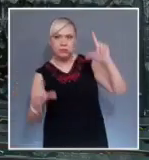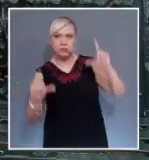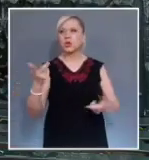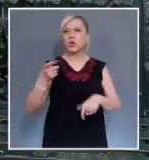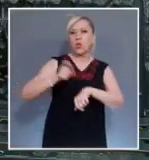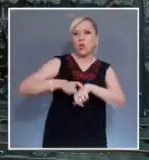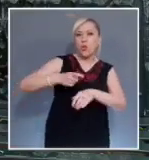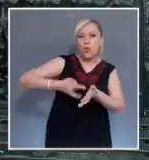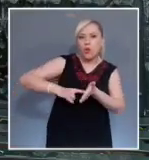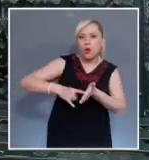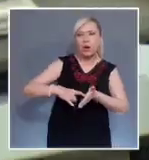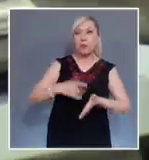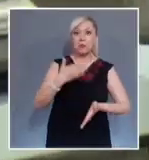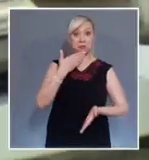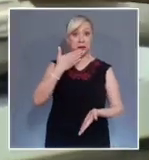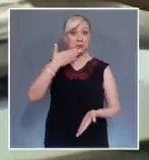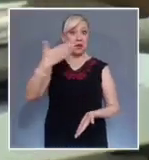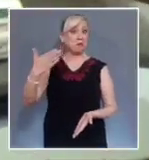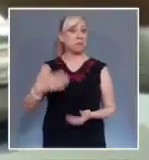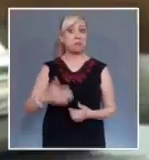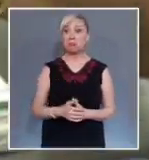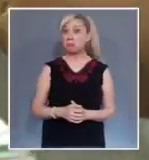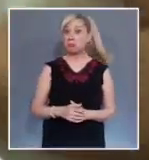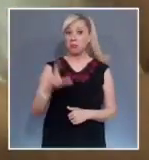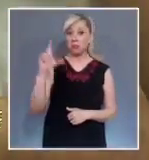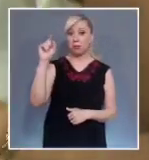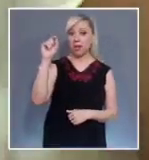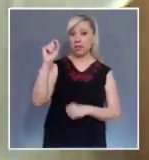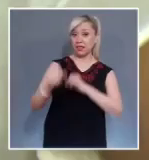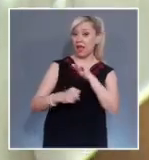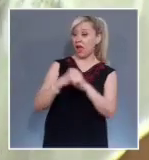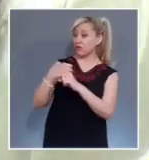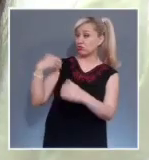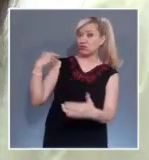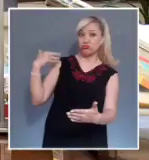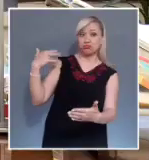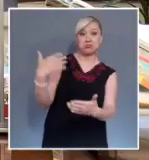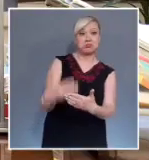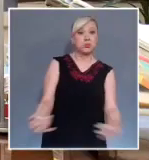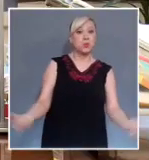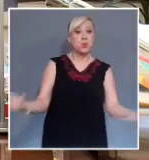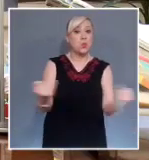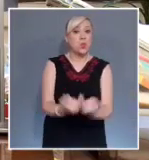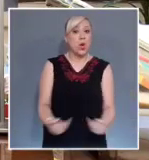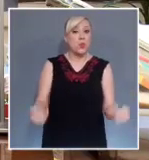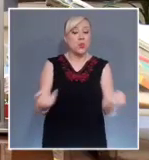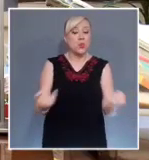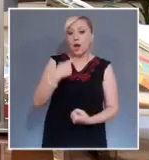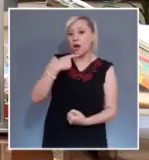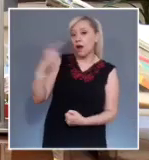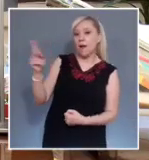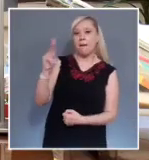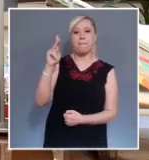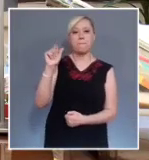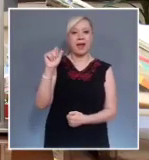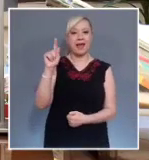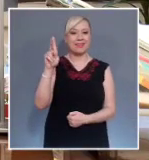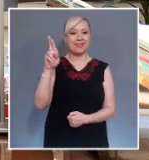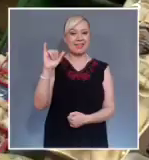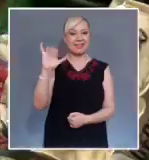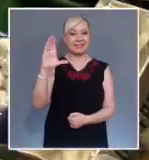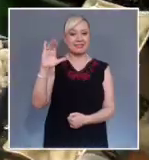dos décadas denunció Patricia Rossi integrante de la cámara Federal de seguridad social de